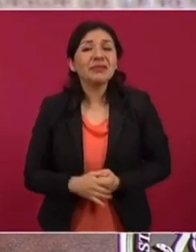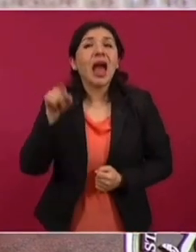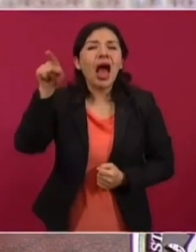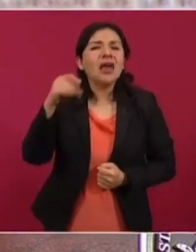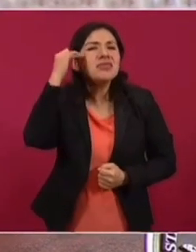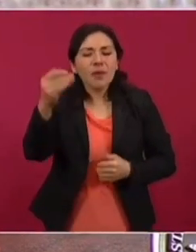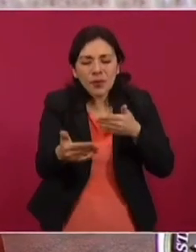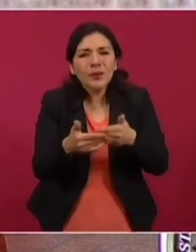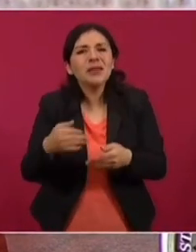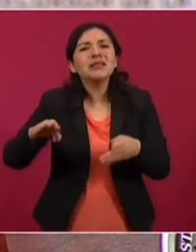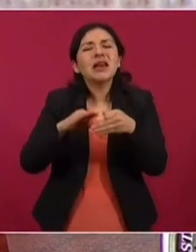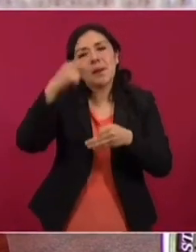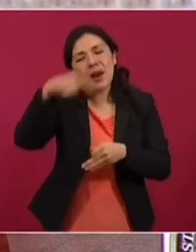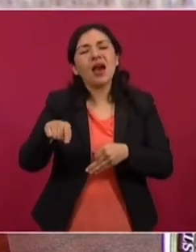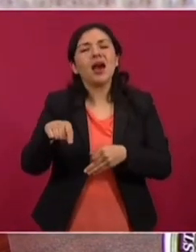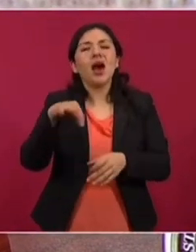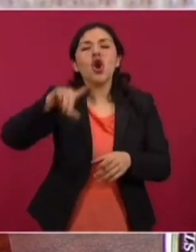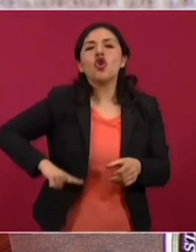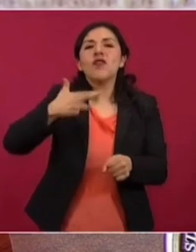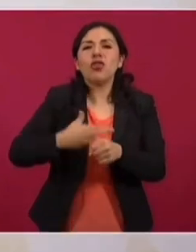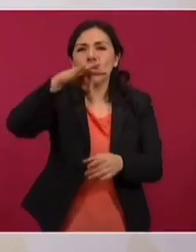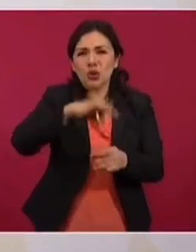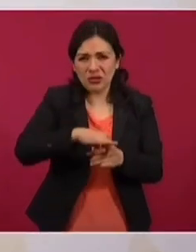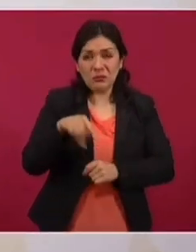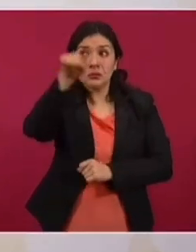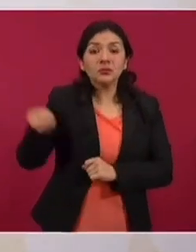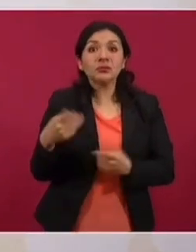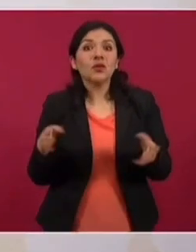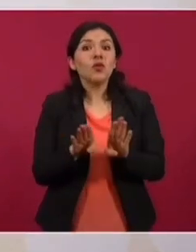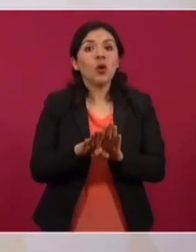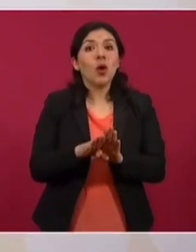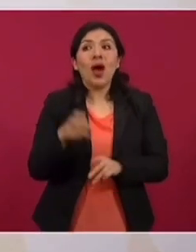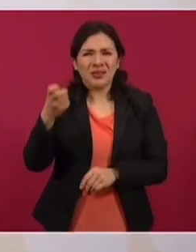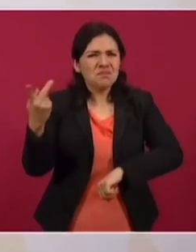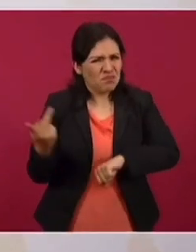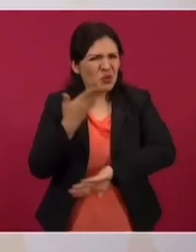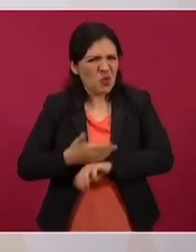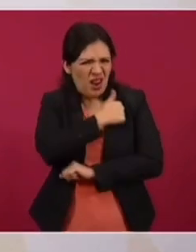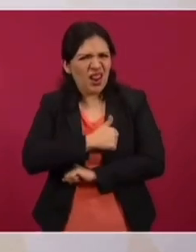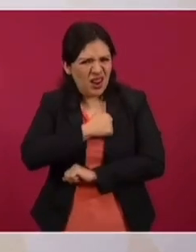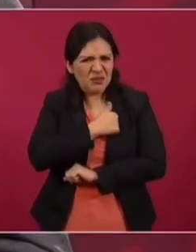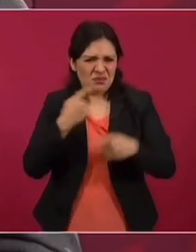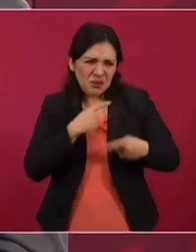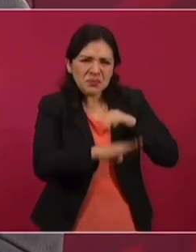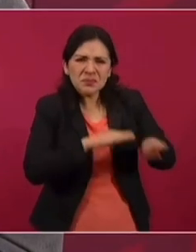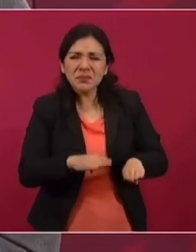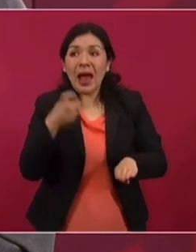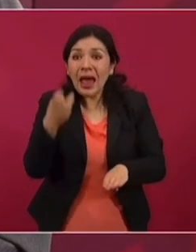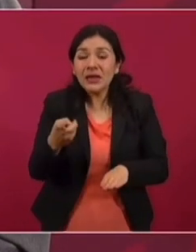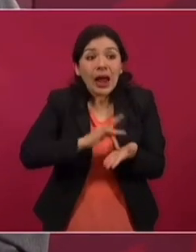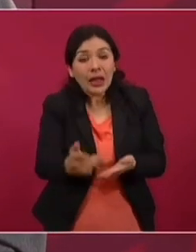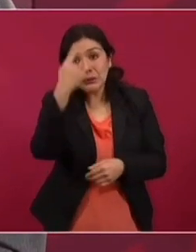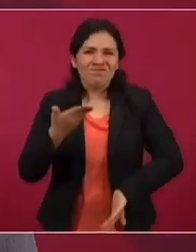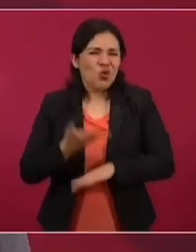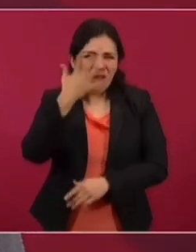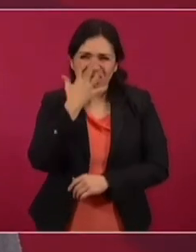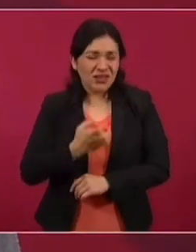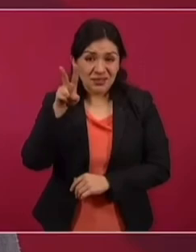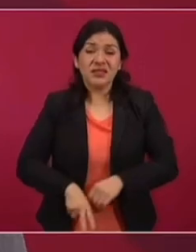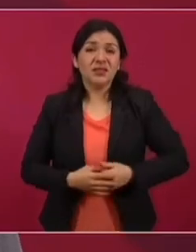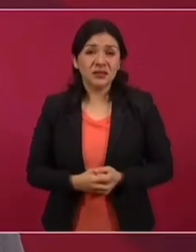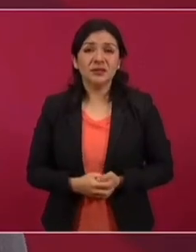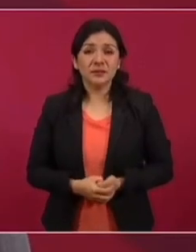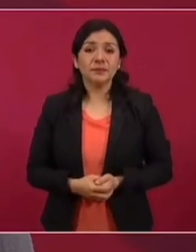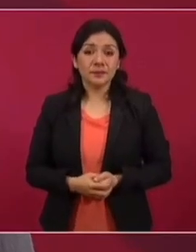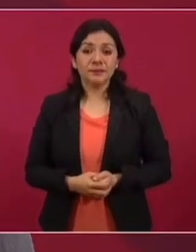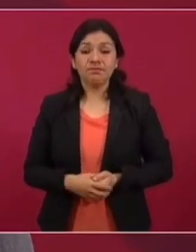cerca las elecciones de gobernador y empezaron a manejar estos lamentables hechos para sacar raja partidista.